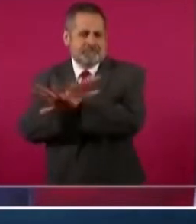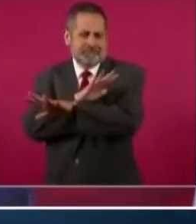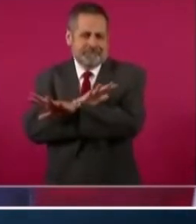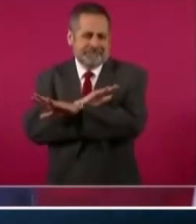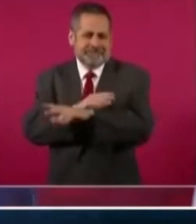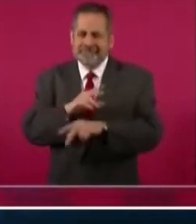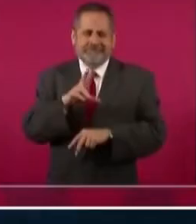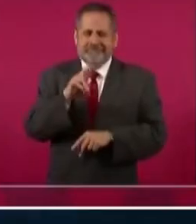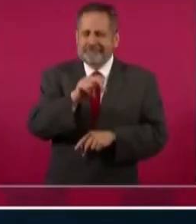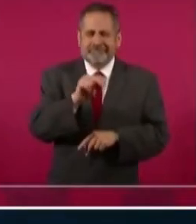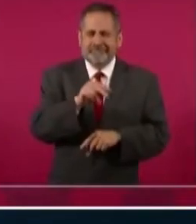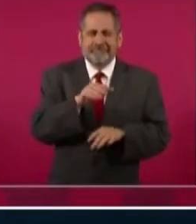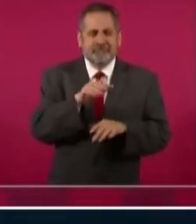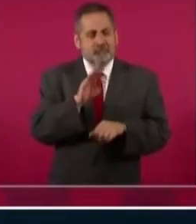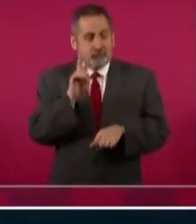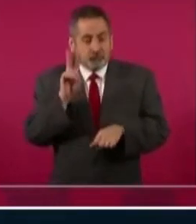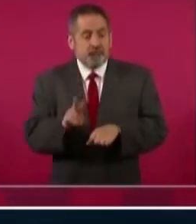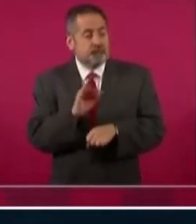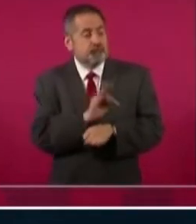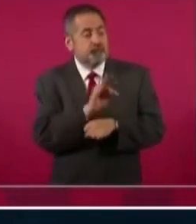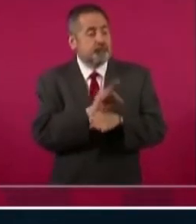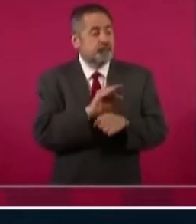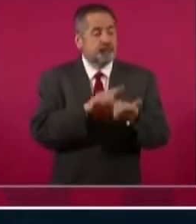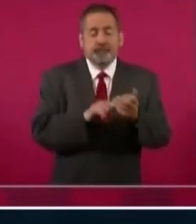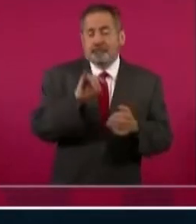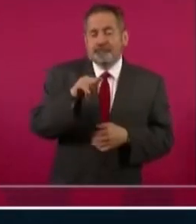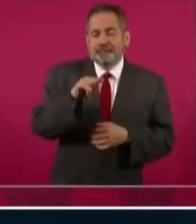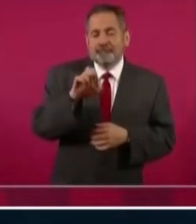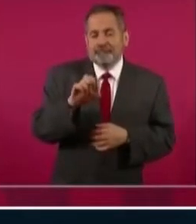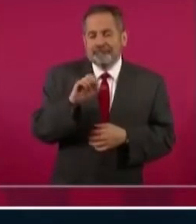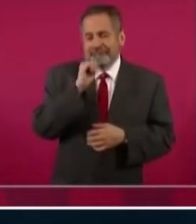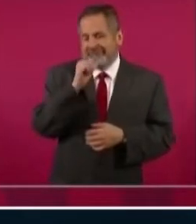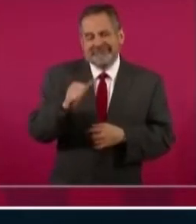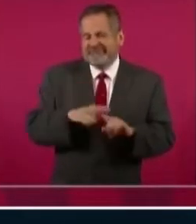política internacional entre el norte y el sur, o entre